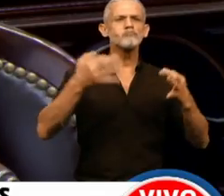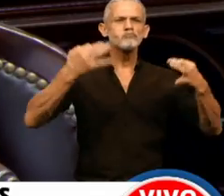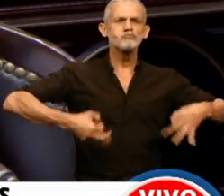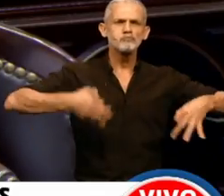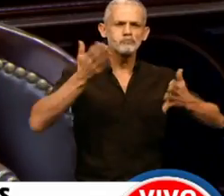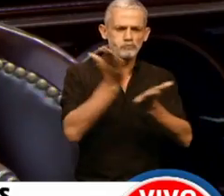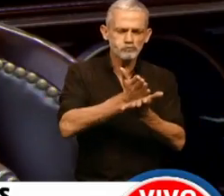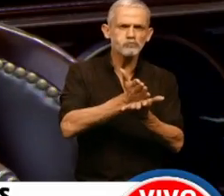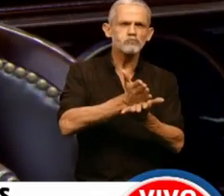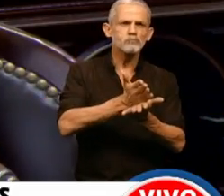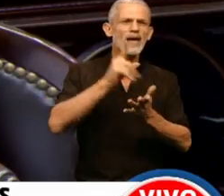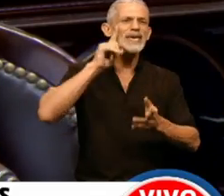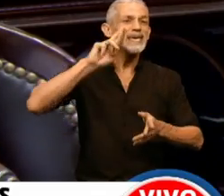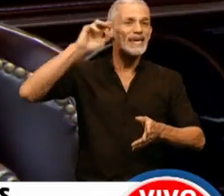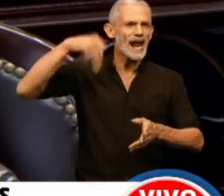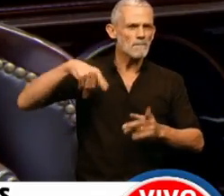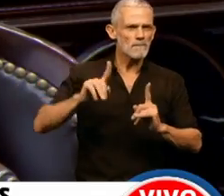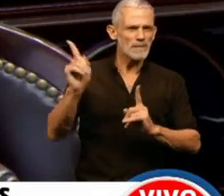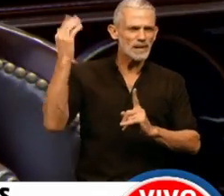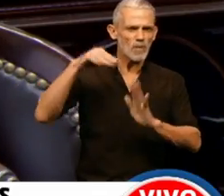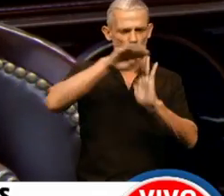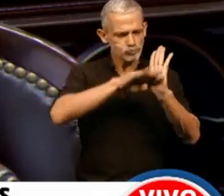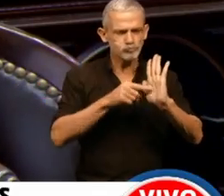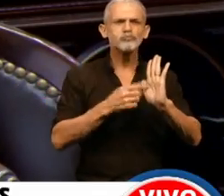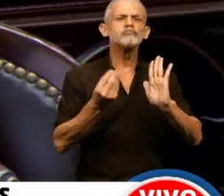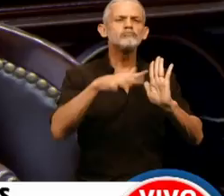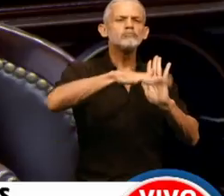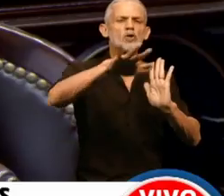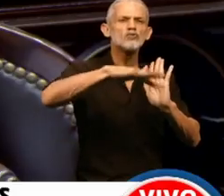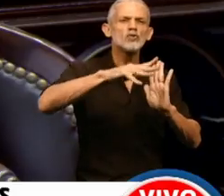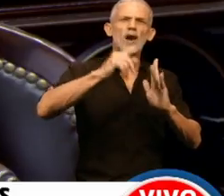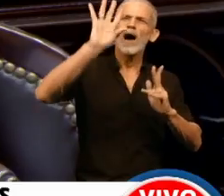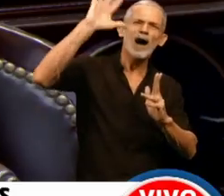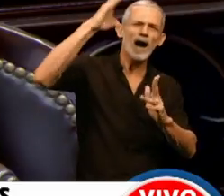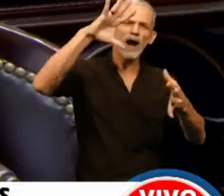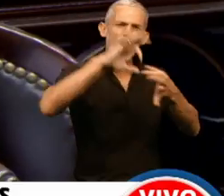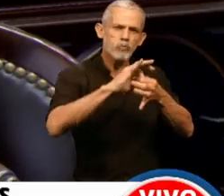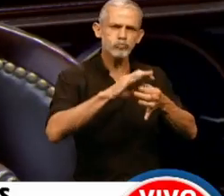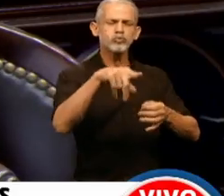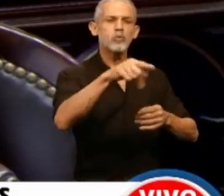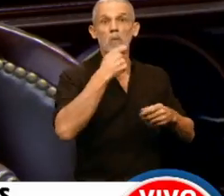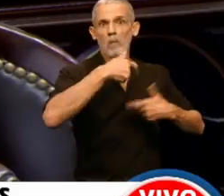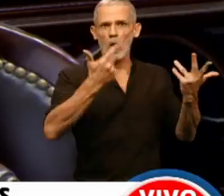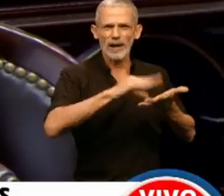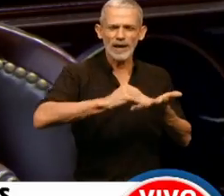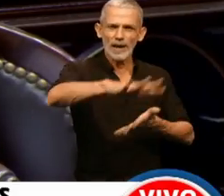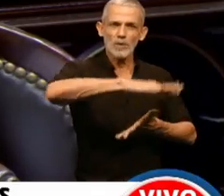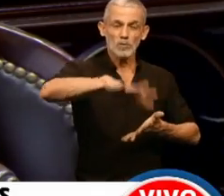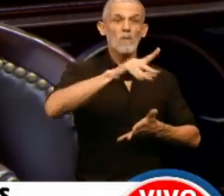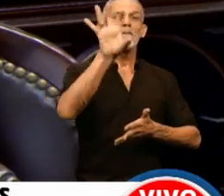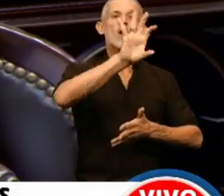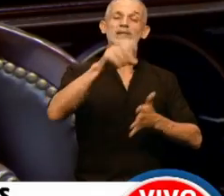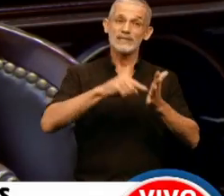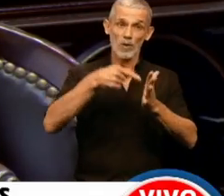la norma iram que sobre la base de zonas bio ambientales ha definido por ejemplo que en la